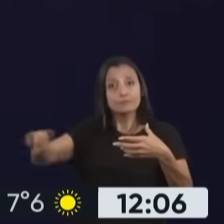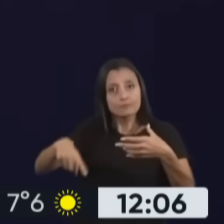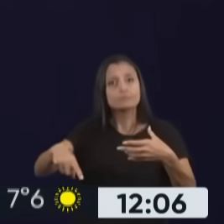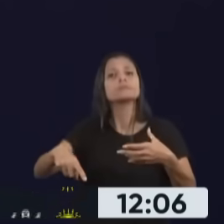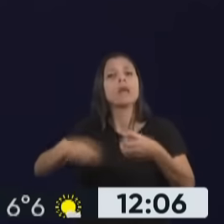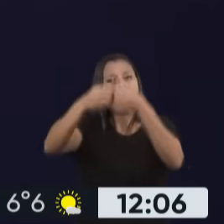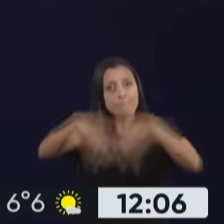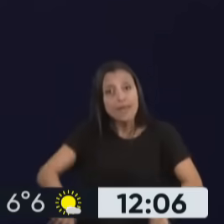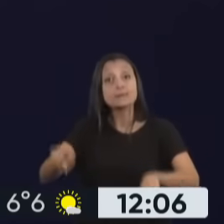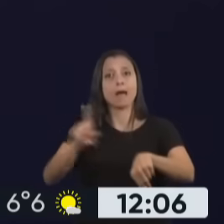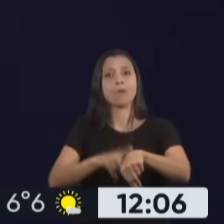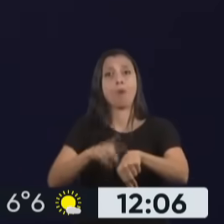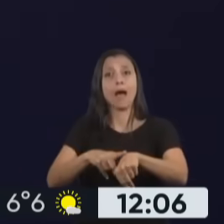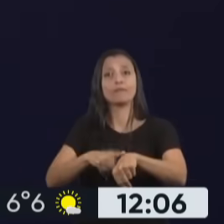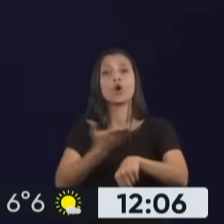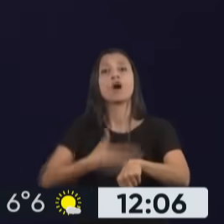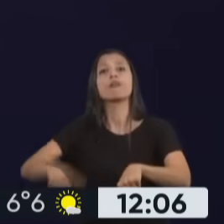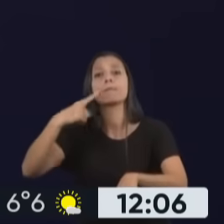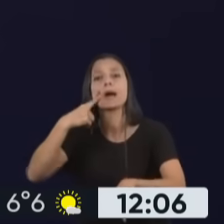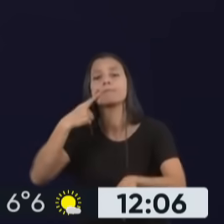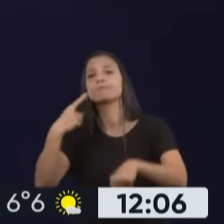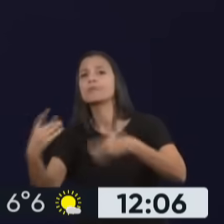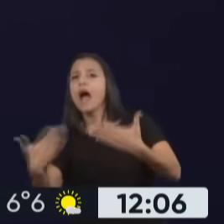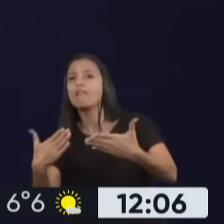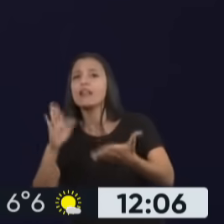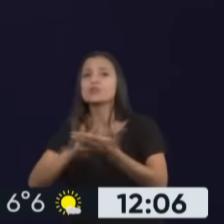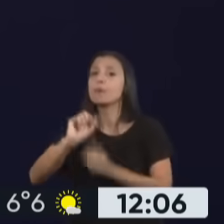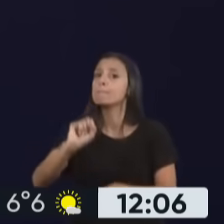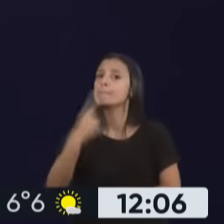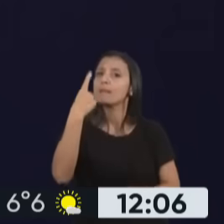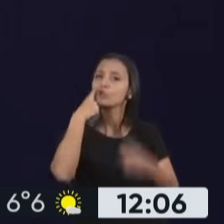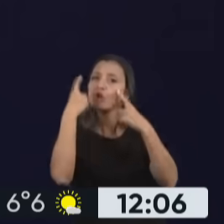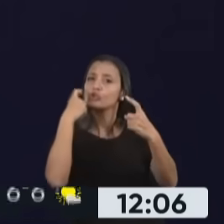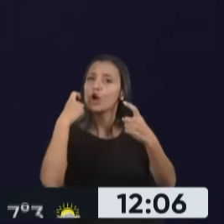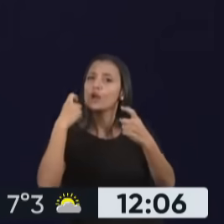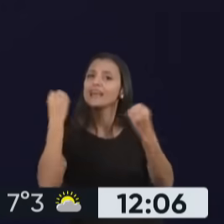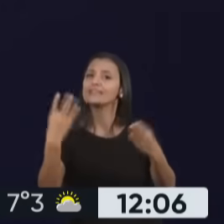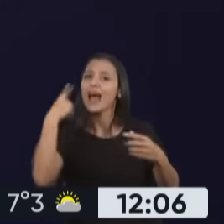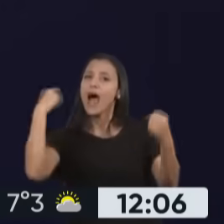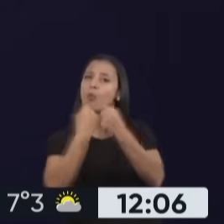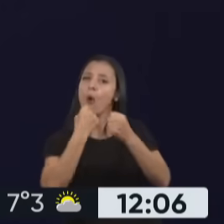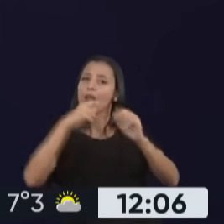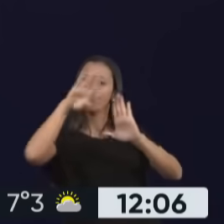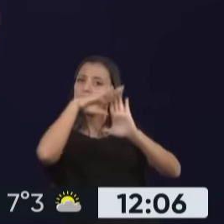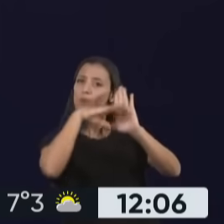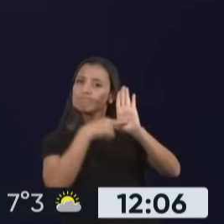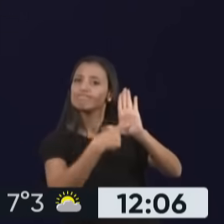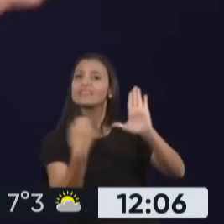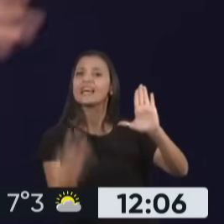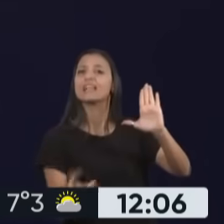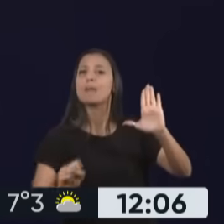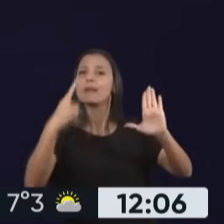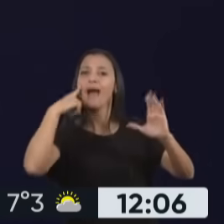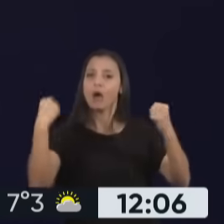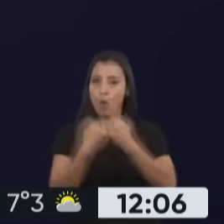empiezan, digamos, las discusiones relacionadas con la primera revisión del acuerdo. En algunos